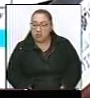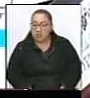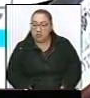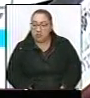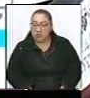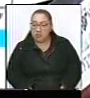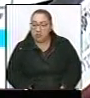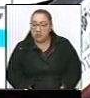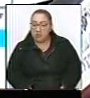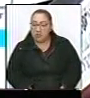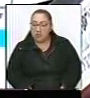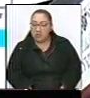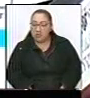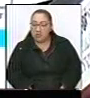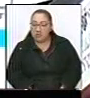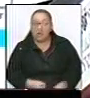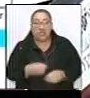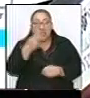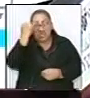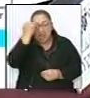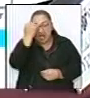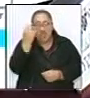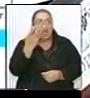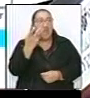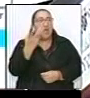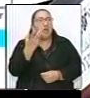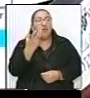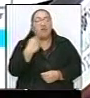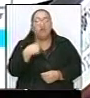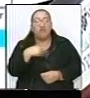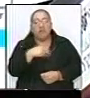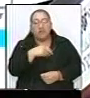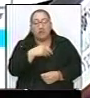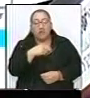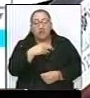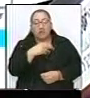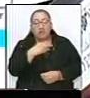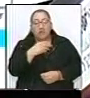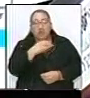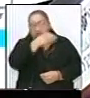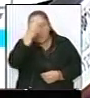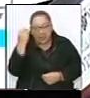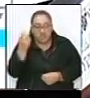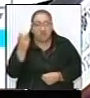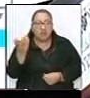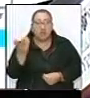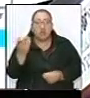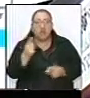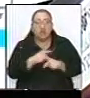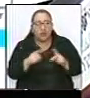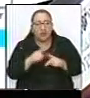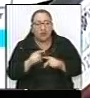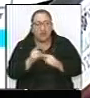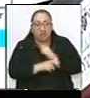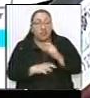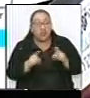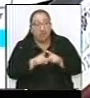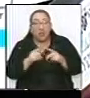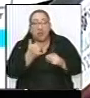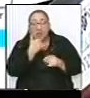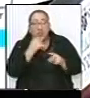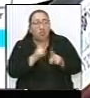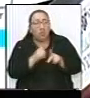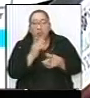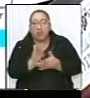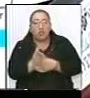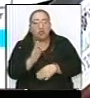pasar en Italia, en Francia, en España. El artículo 10, insisto, de la Constitución francesa, pueden ustedes ver cuando se habla